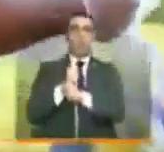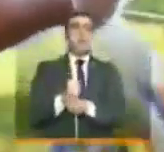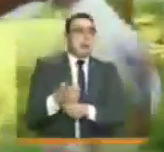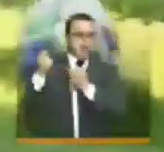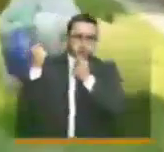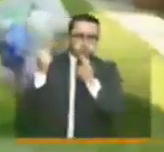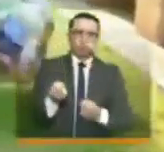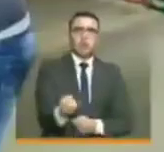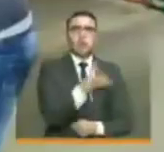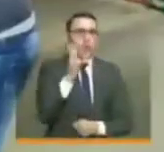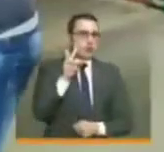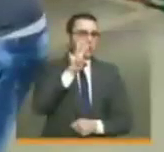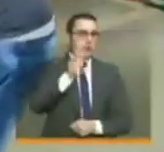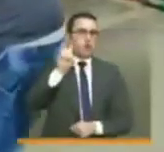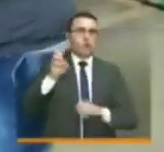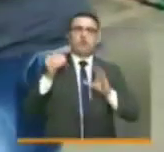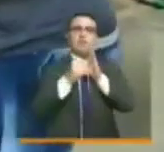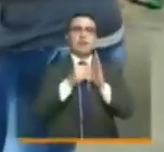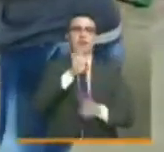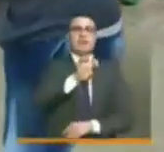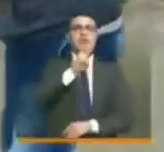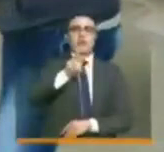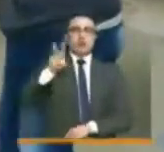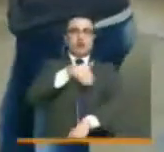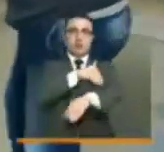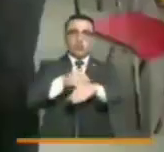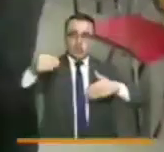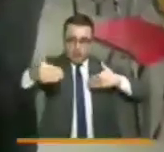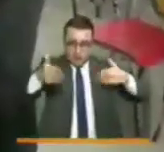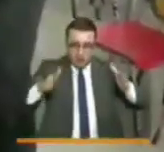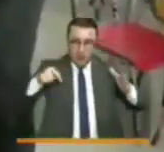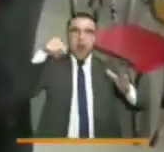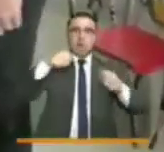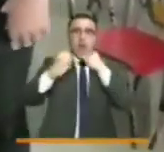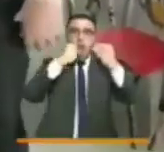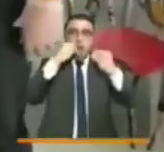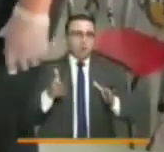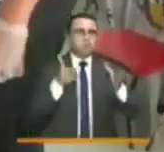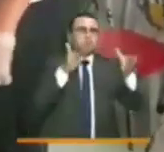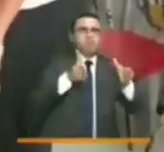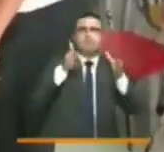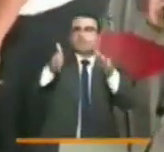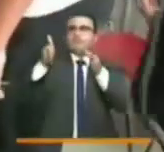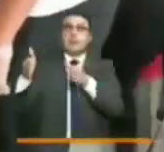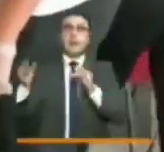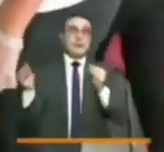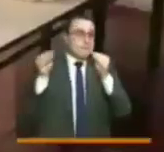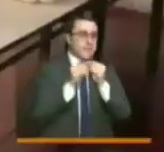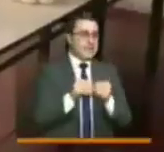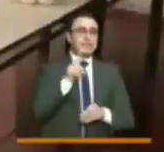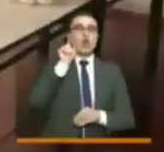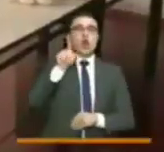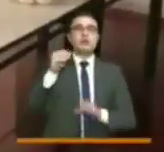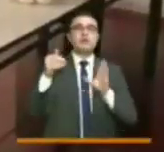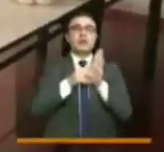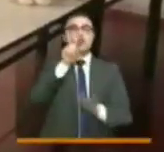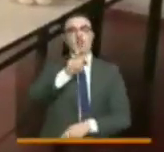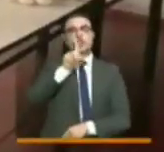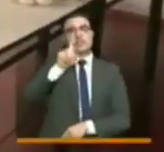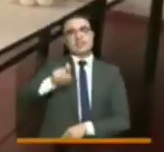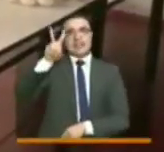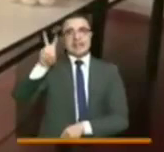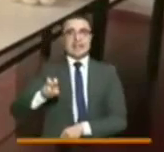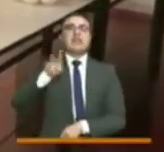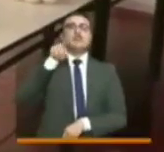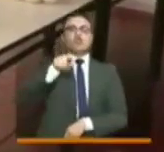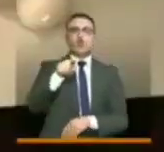28.922 millones de pesos en canastas nutricionales y 11.267 toneladas de bienestarina